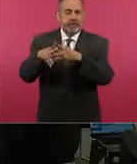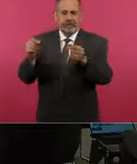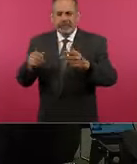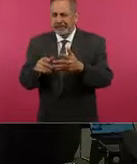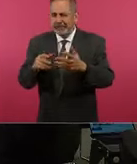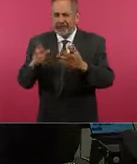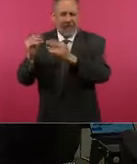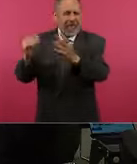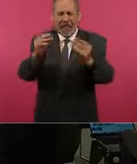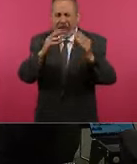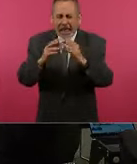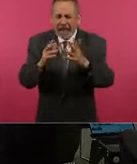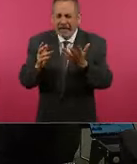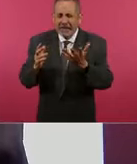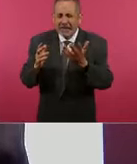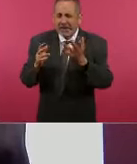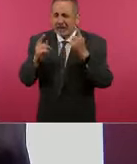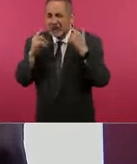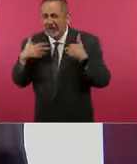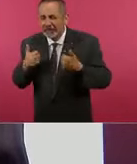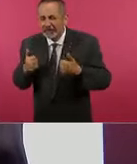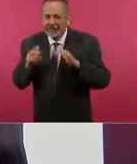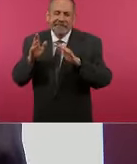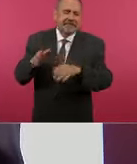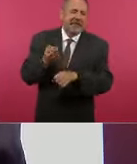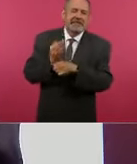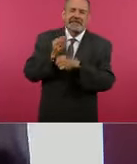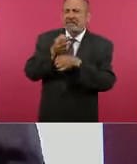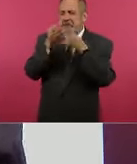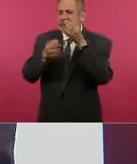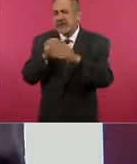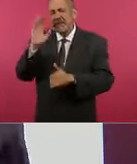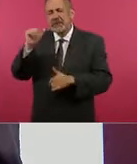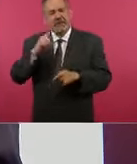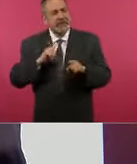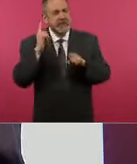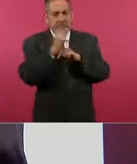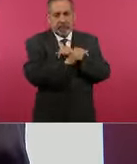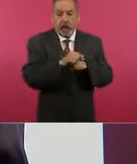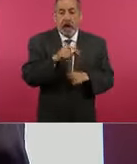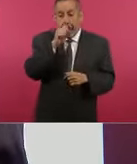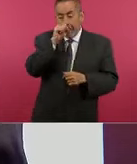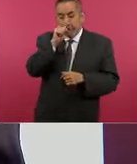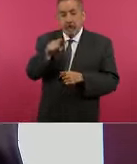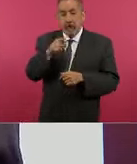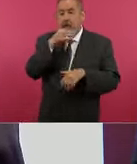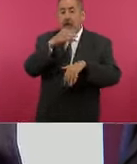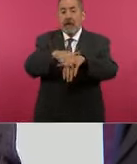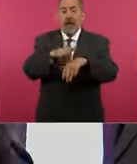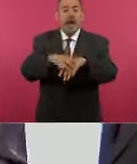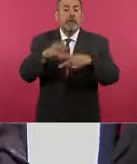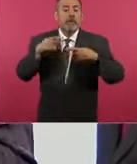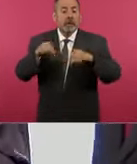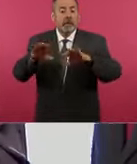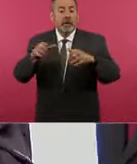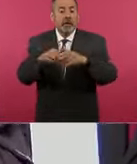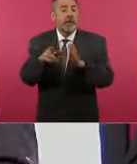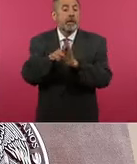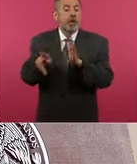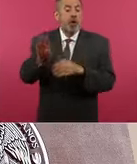presidente contó un chiste y dio por terminada la rueda de prensa, no sin antes mandar un mensaje a los trabajadores del diario Basta. Estos